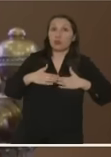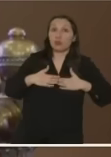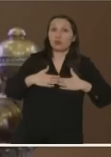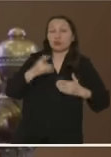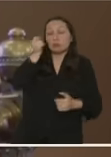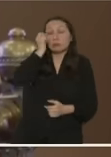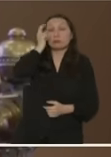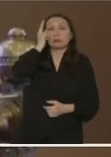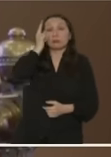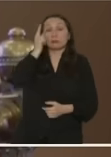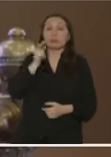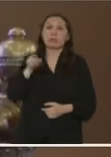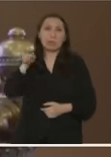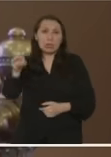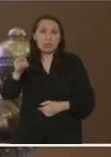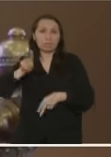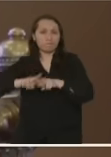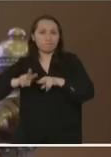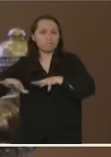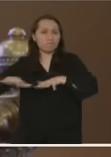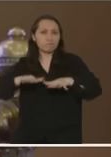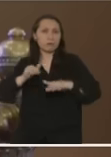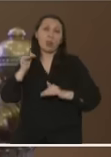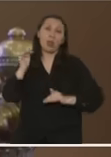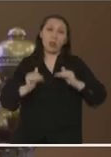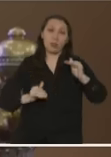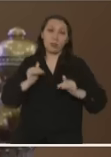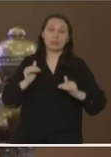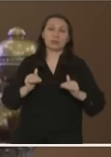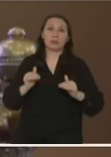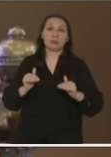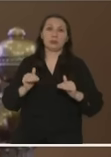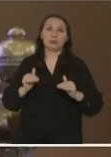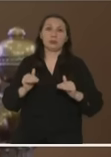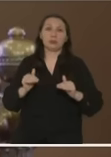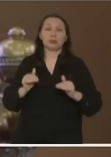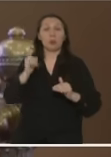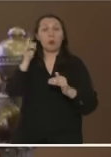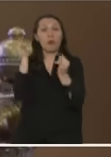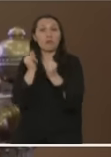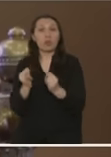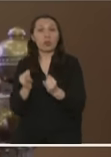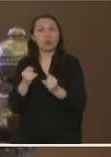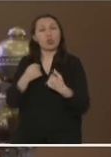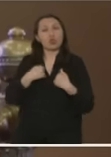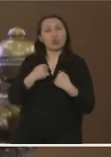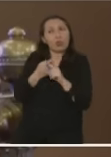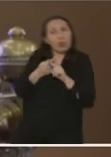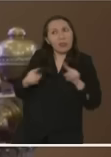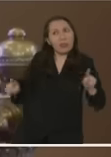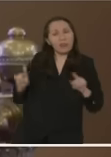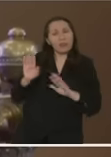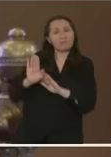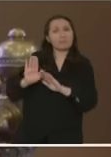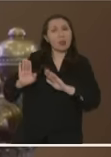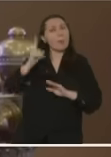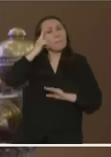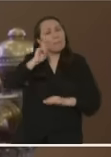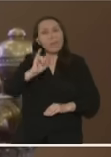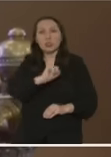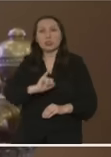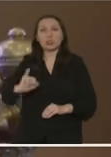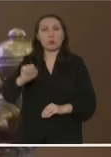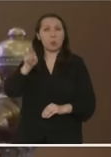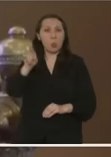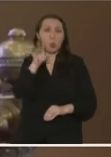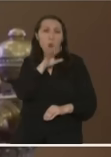mía. Y actuó en ocasiones de una manera con la que discrepé, pero usando